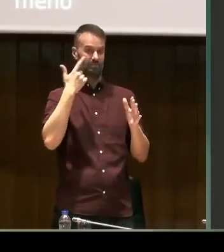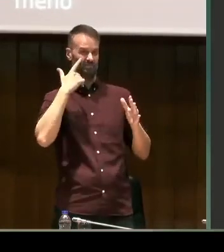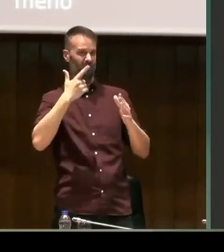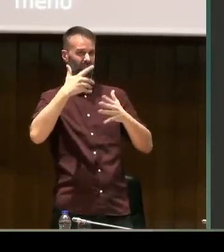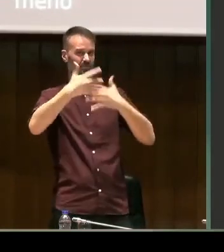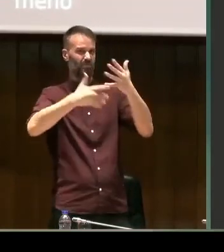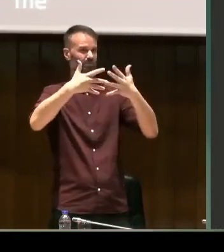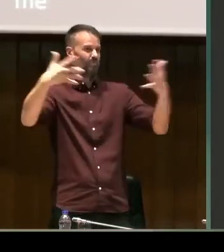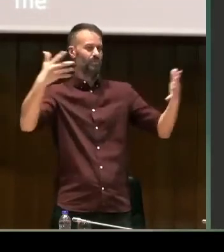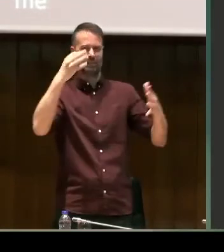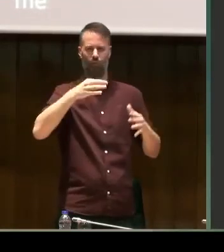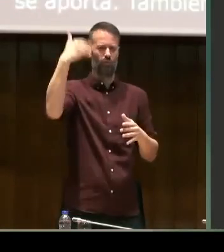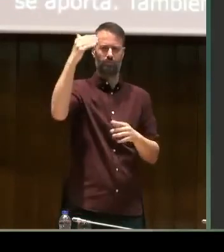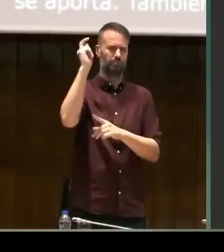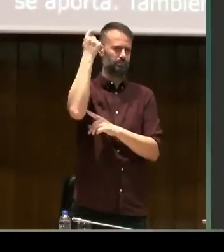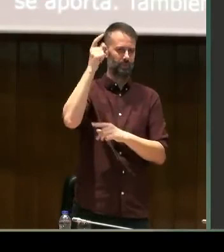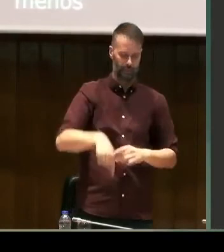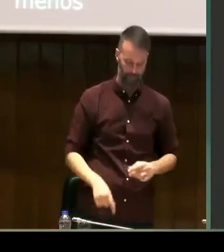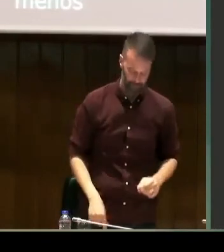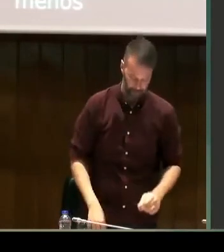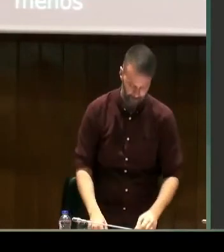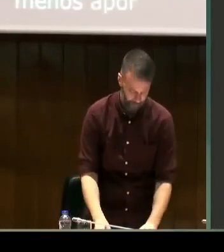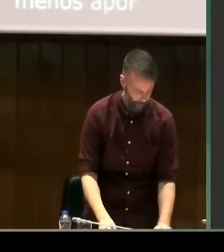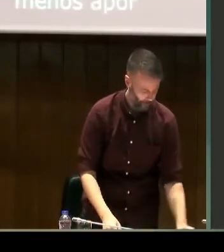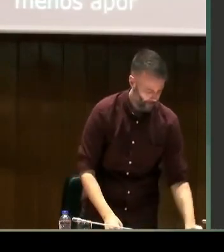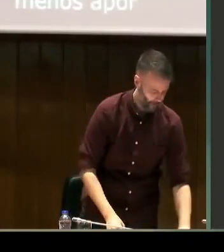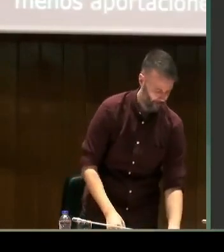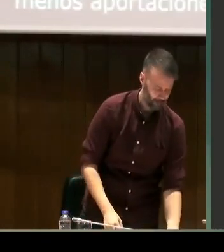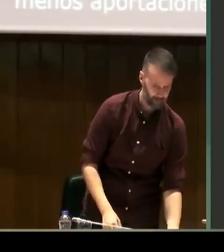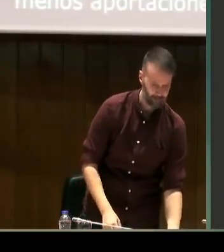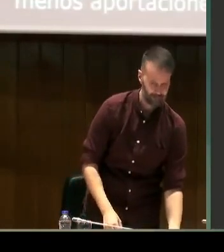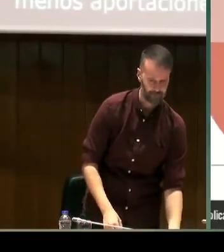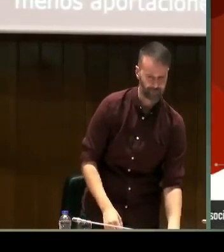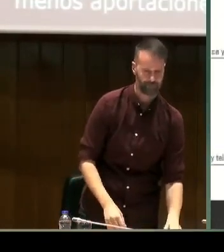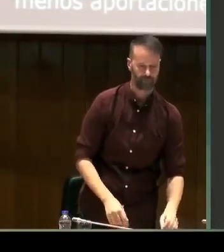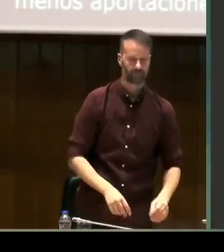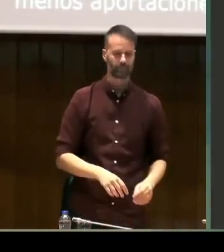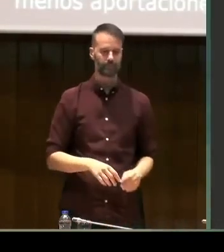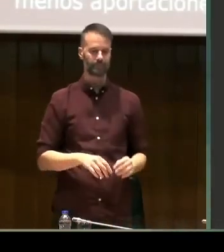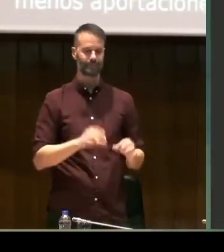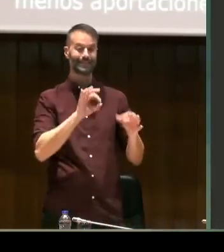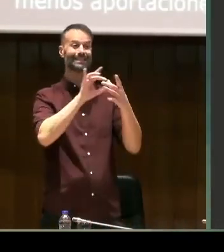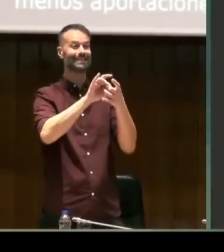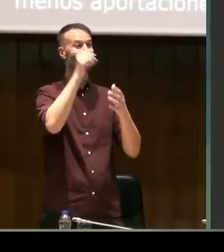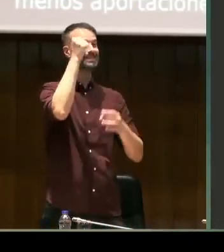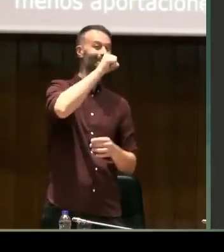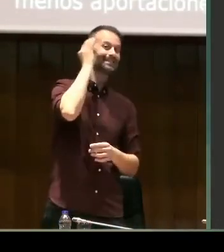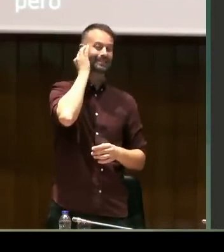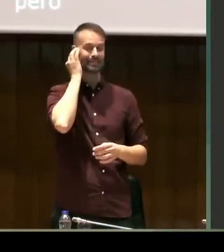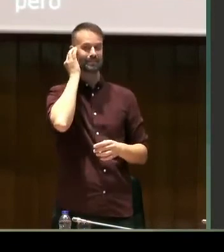que ocupa un puesto político. Y seguro, estoy convencido de que también conquistaremos este ámbito más pronto que